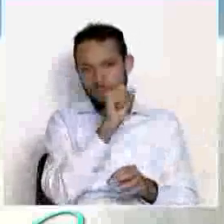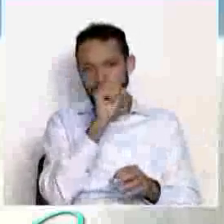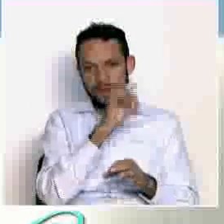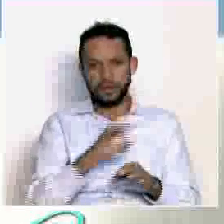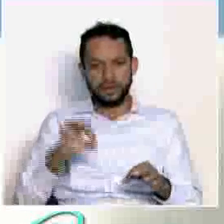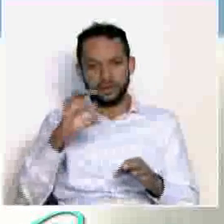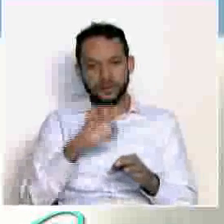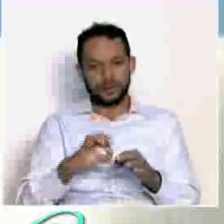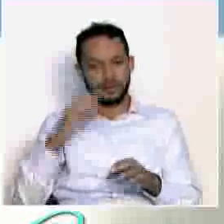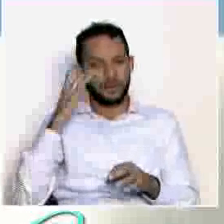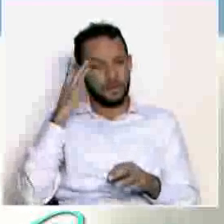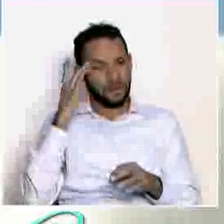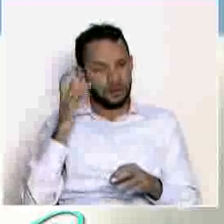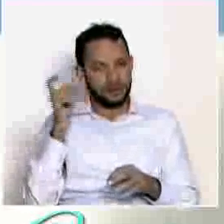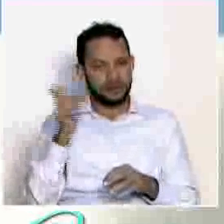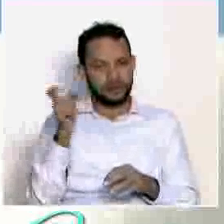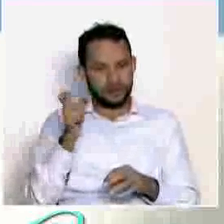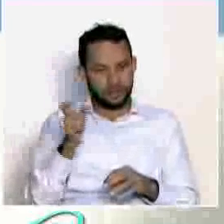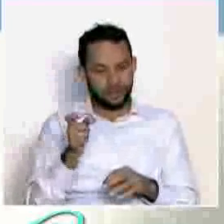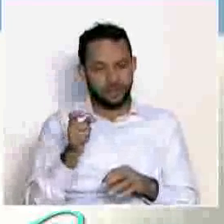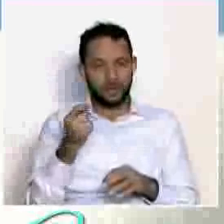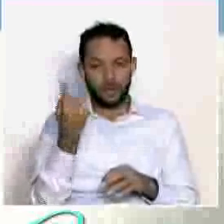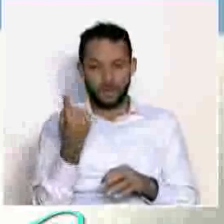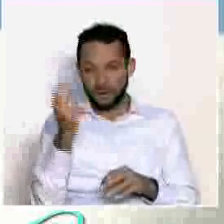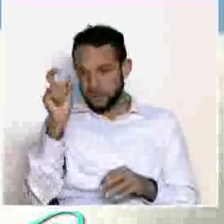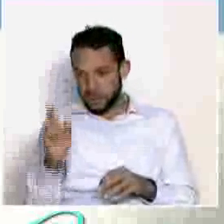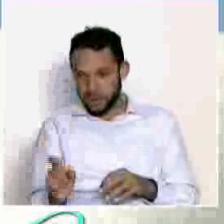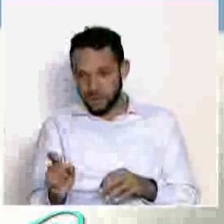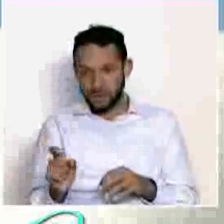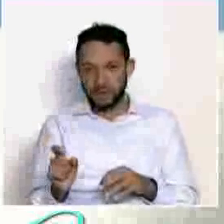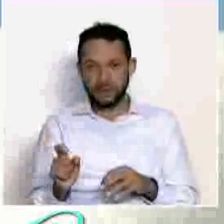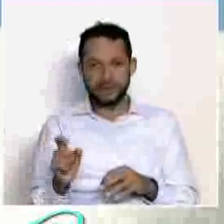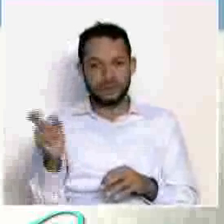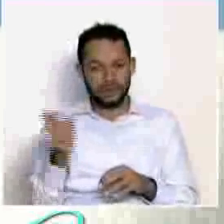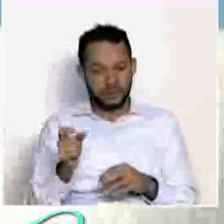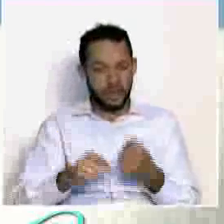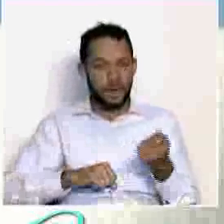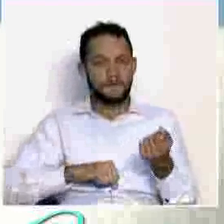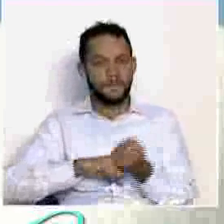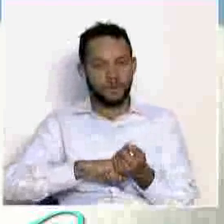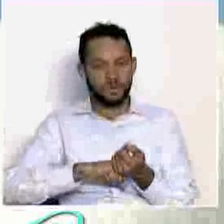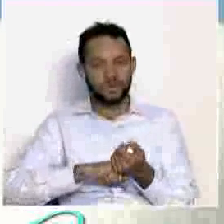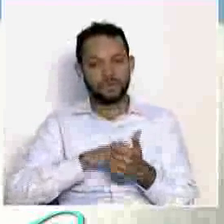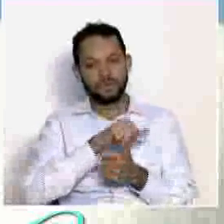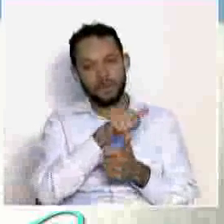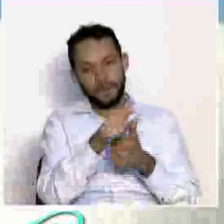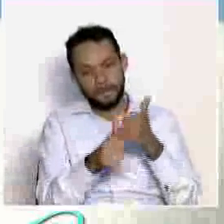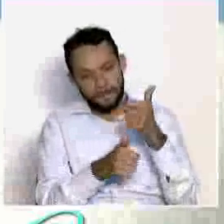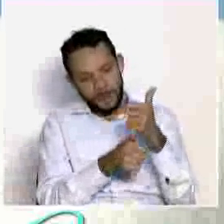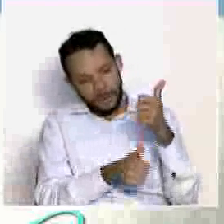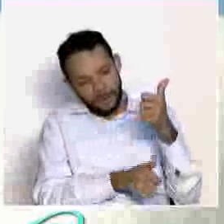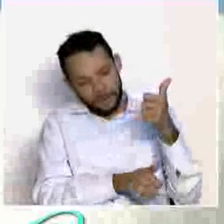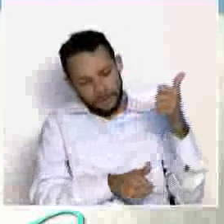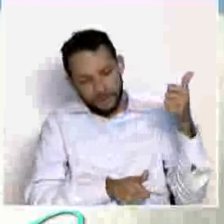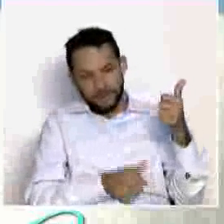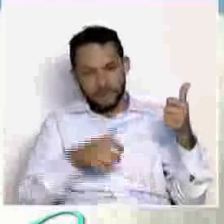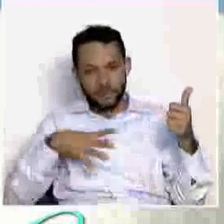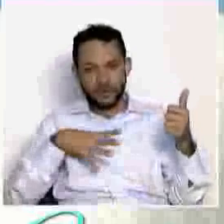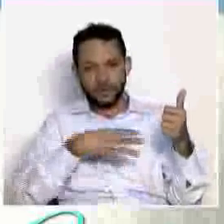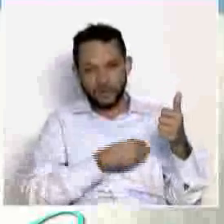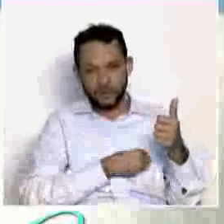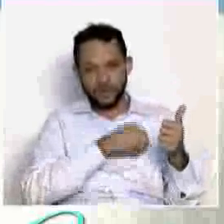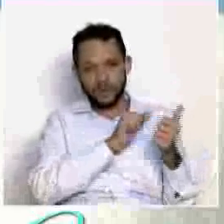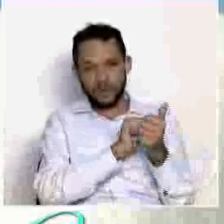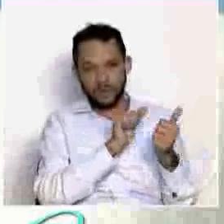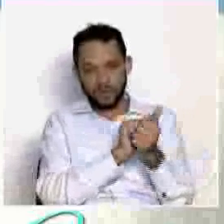qué yo digo que una sola golondrina no hace verano. Y entenderán, en el caso nuestro, en